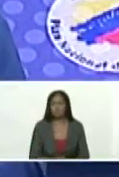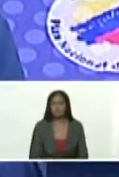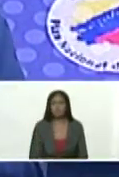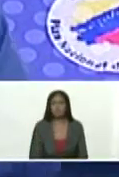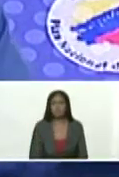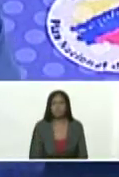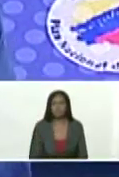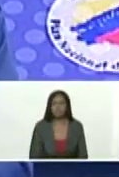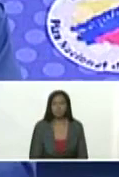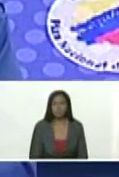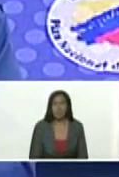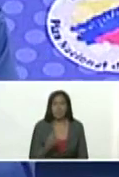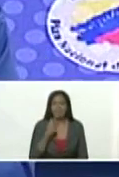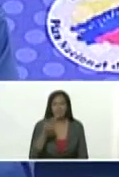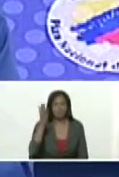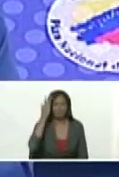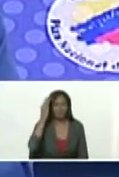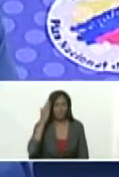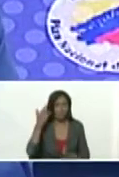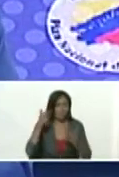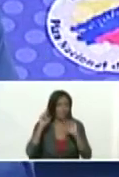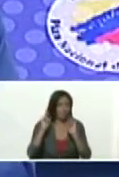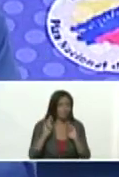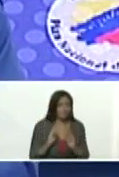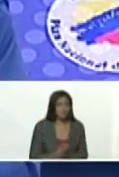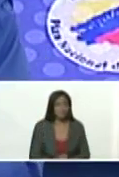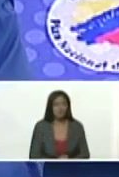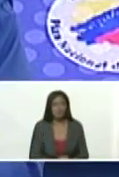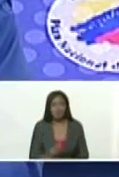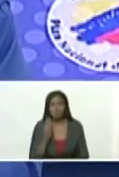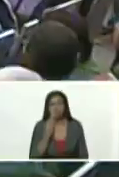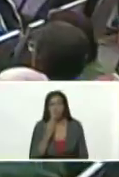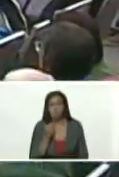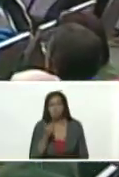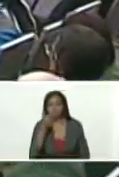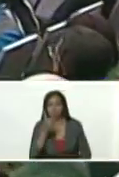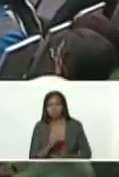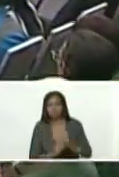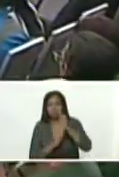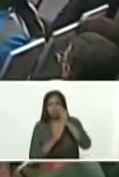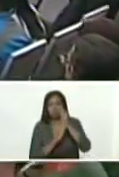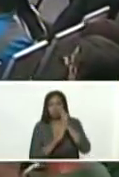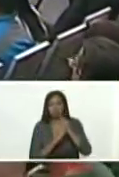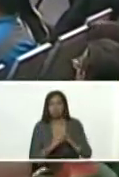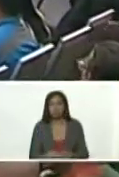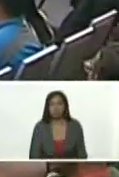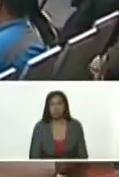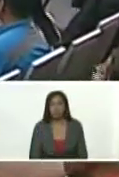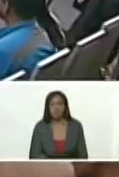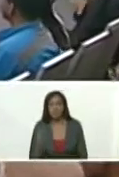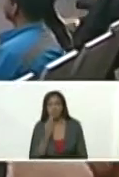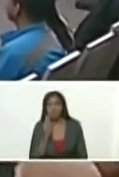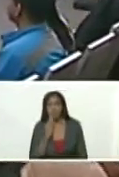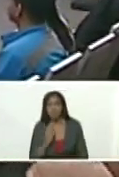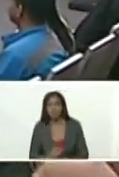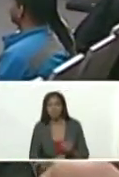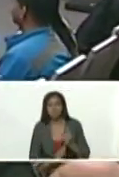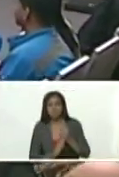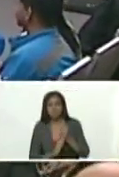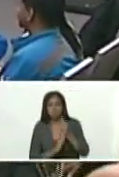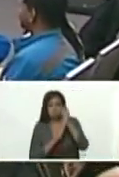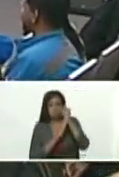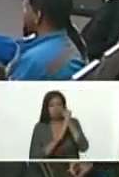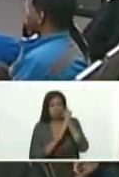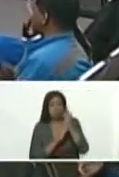Está dicho, como dicen por ahí, está dicho. El estúpido mayor, es el estúpido mayor,